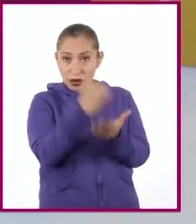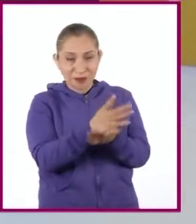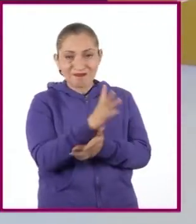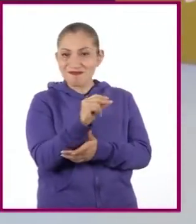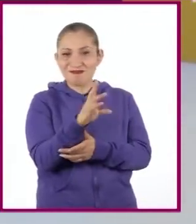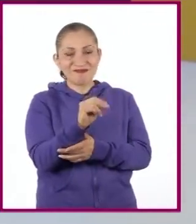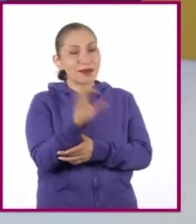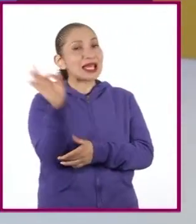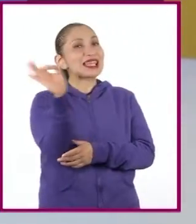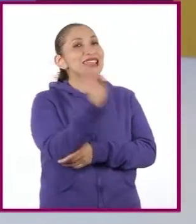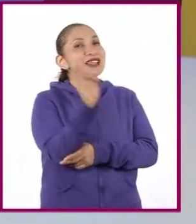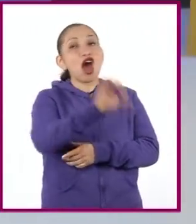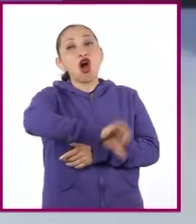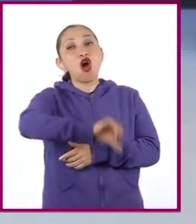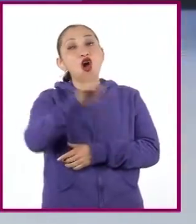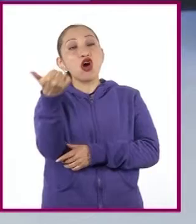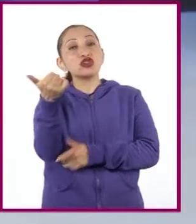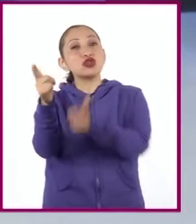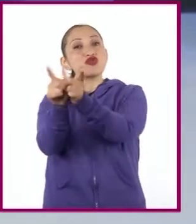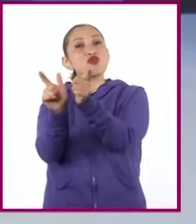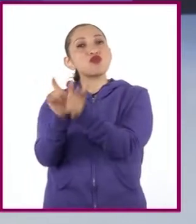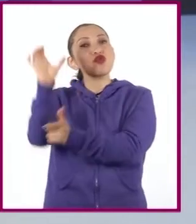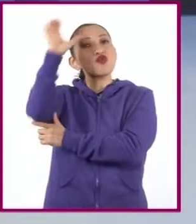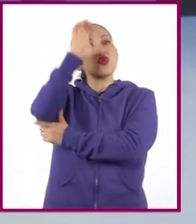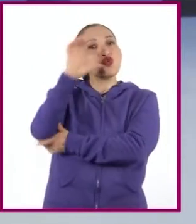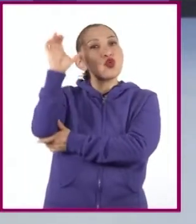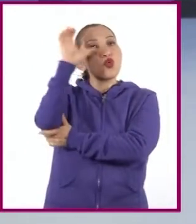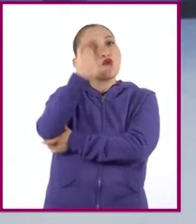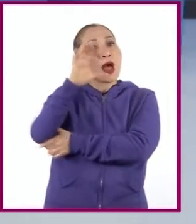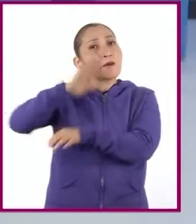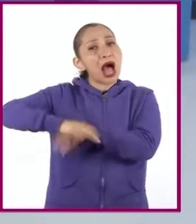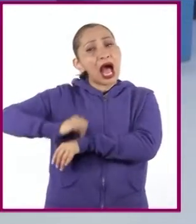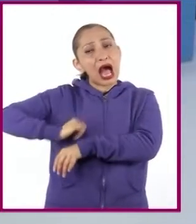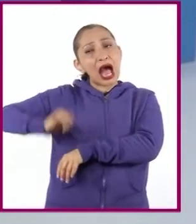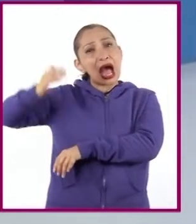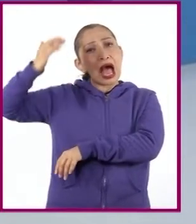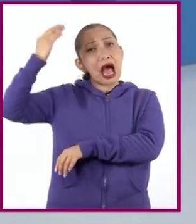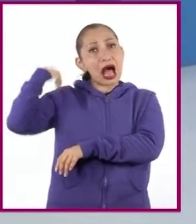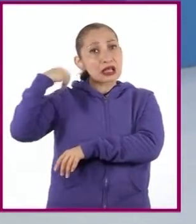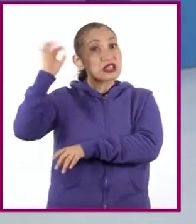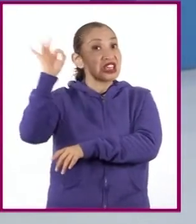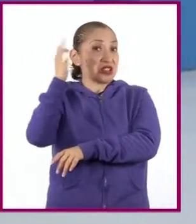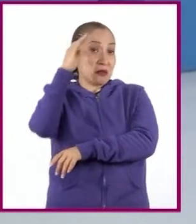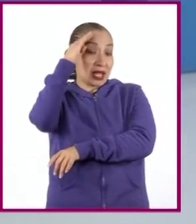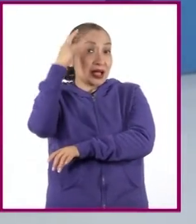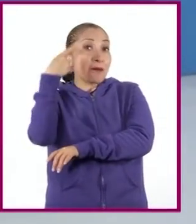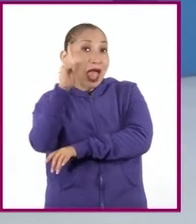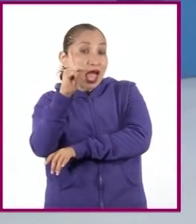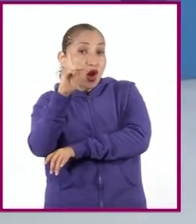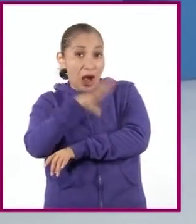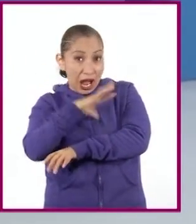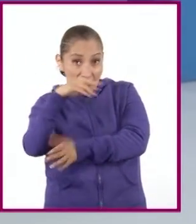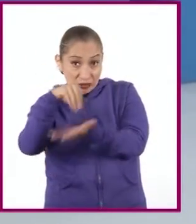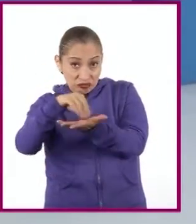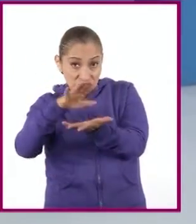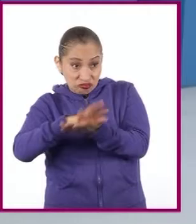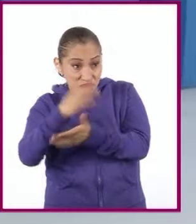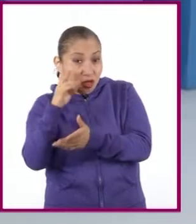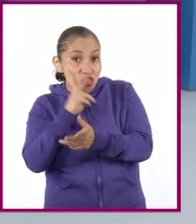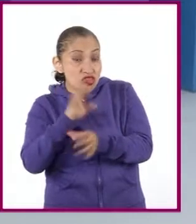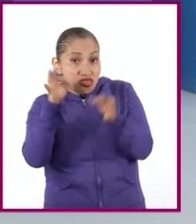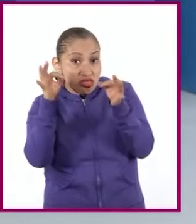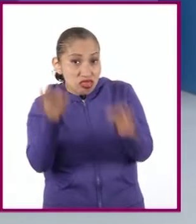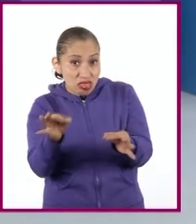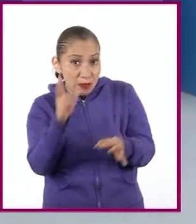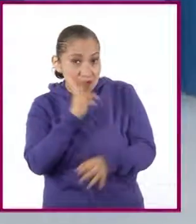Es probable que civilizaciones más antiguas que la griega ya hubieran pensado en eso, pero no tenemos registros que lo comprueban.